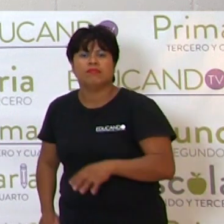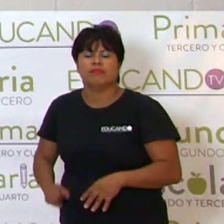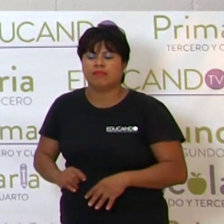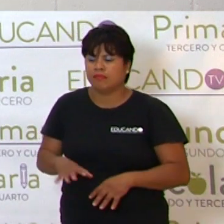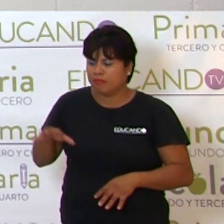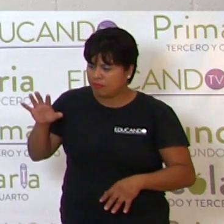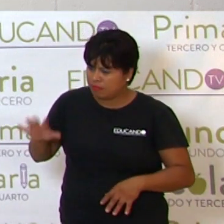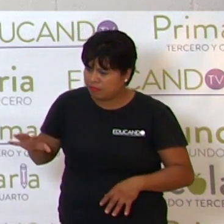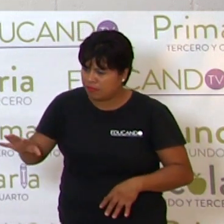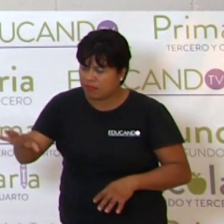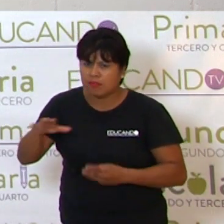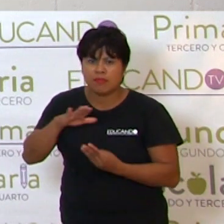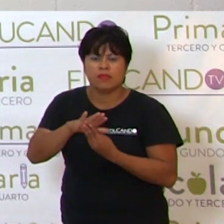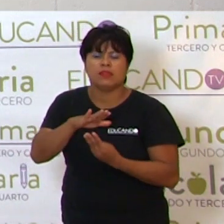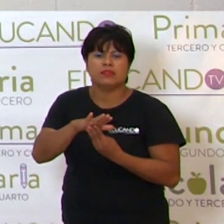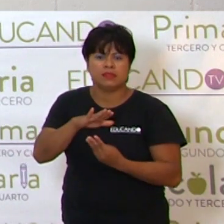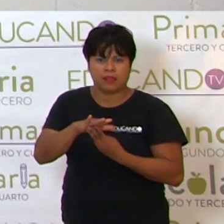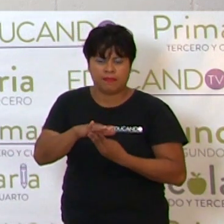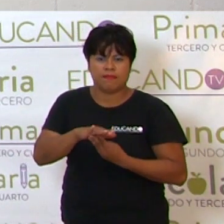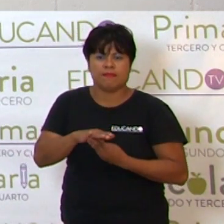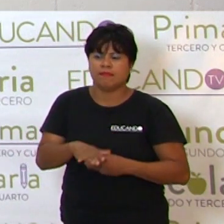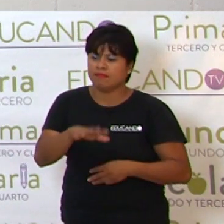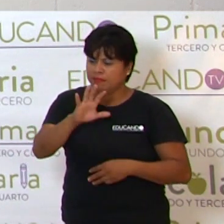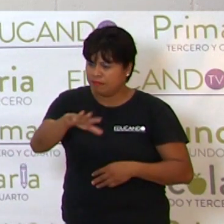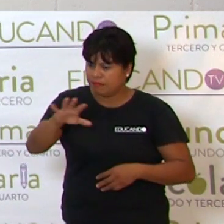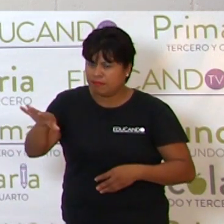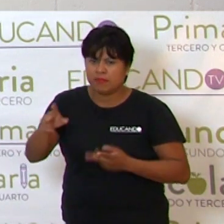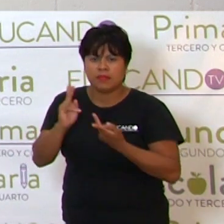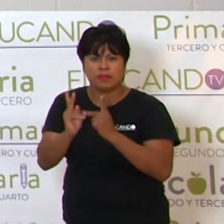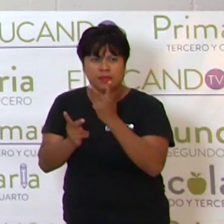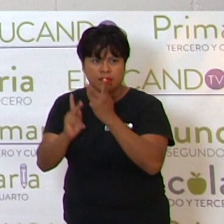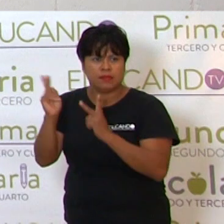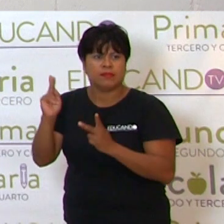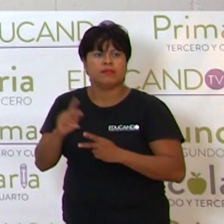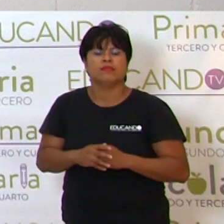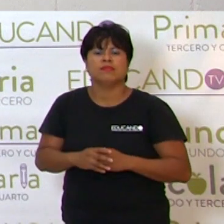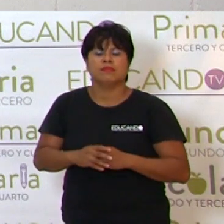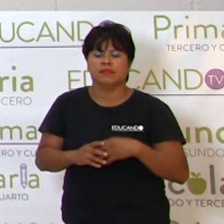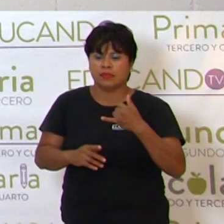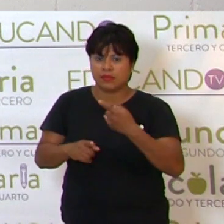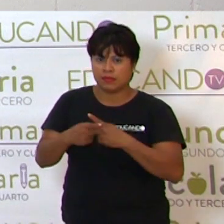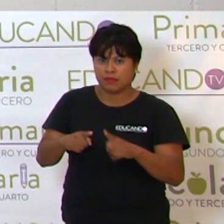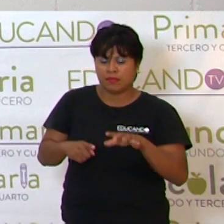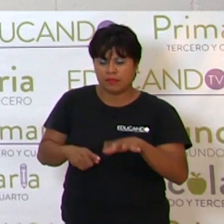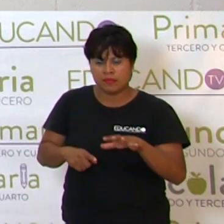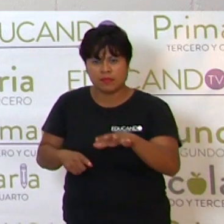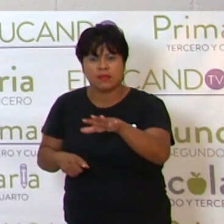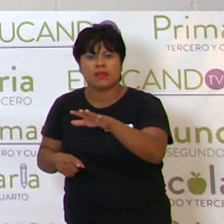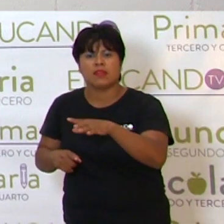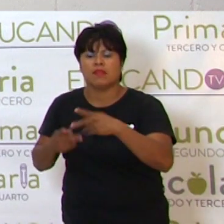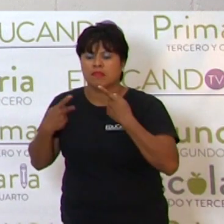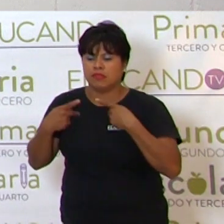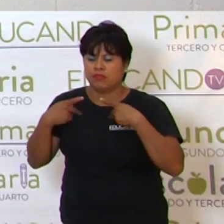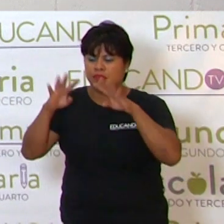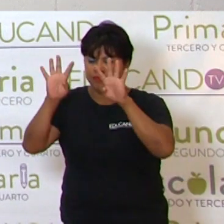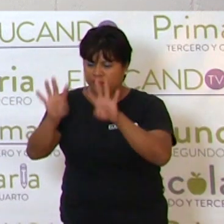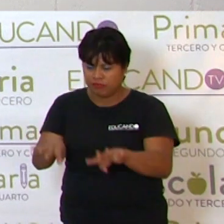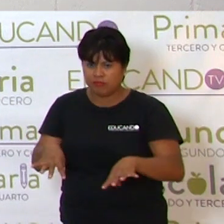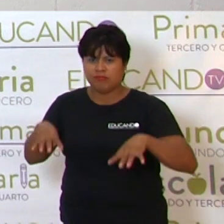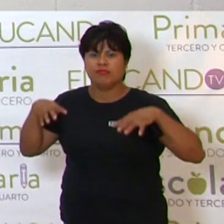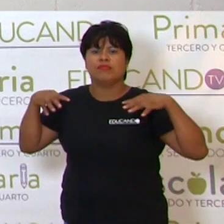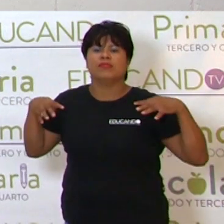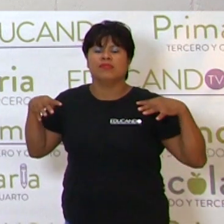Aquí va a haber una mesa. Aquí va a haber otras plantitas. Y de este lado va a estar el público.